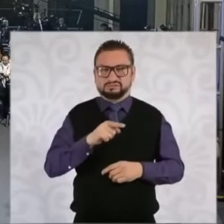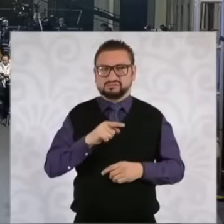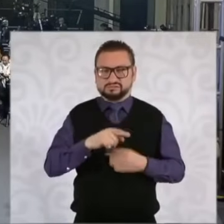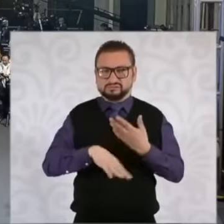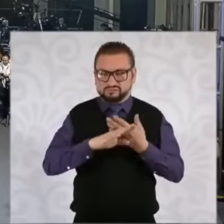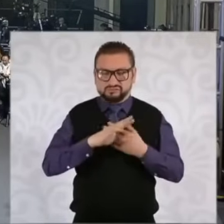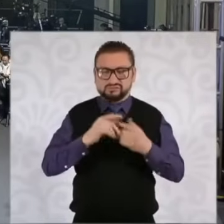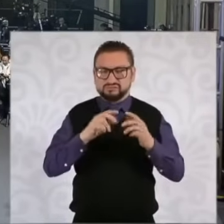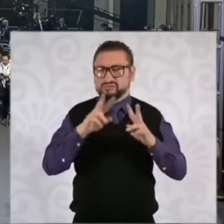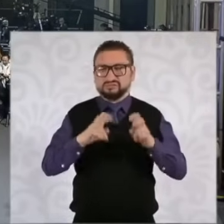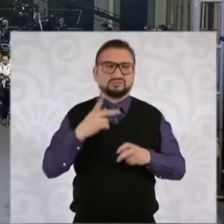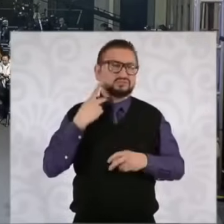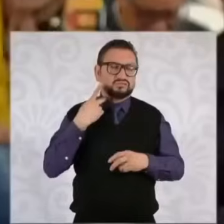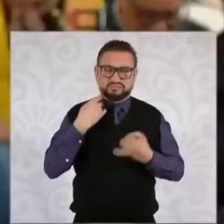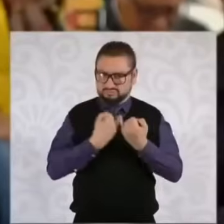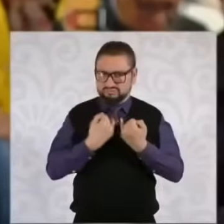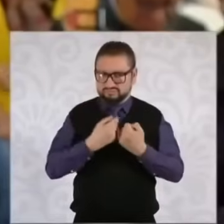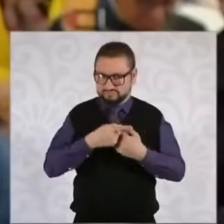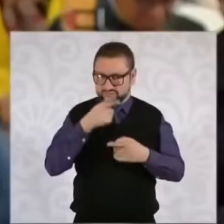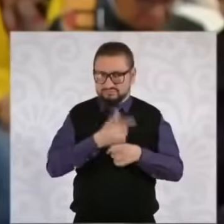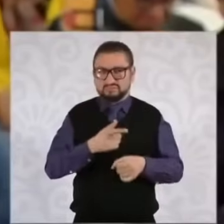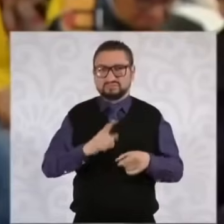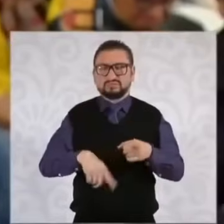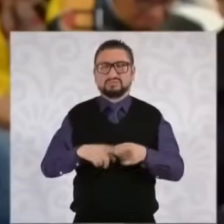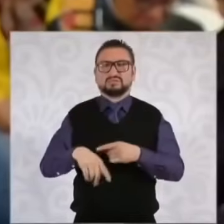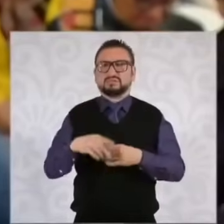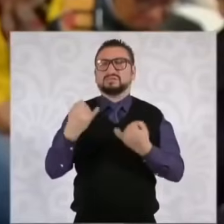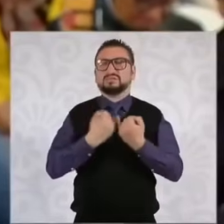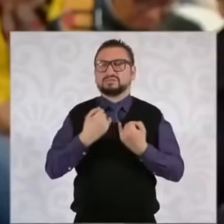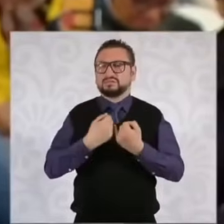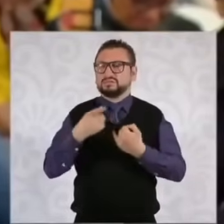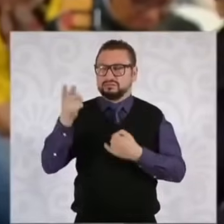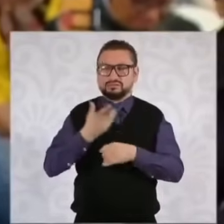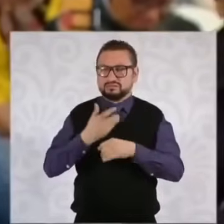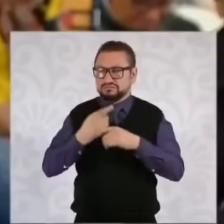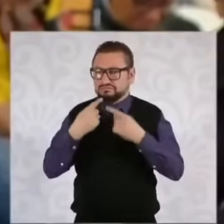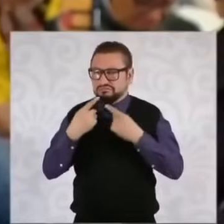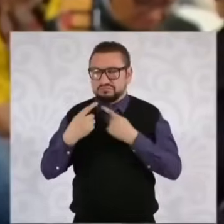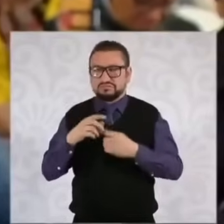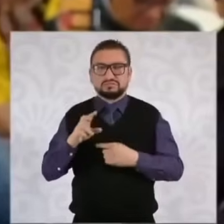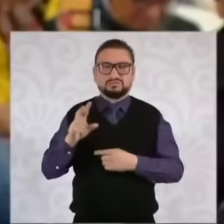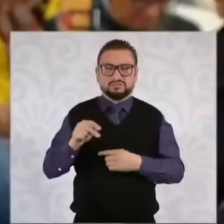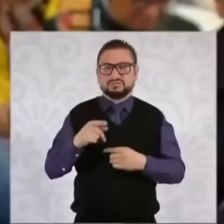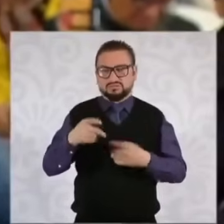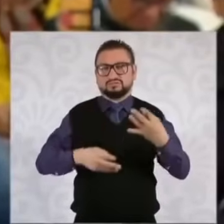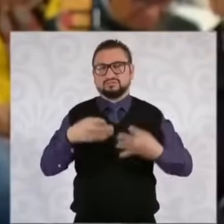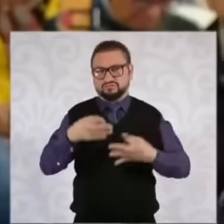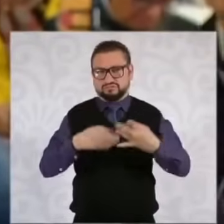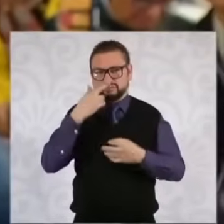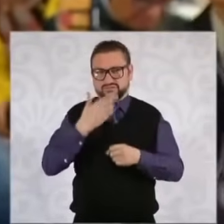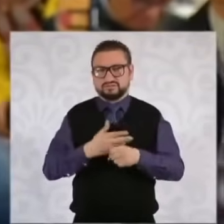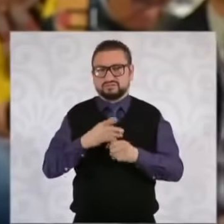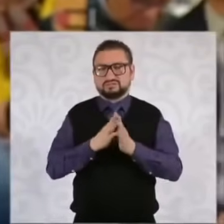detractores, ¿no?, políticos. También, bueno, aborda la negativa del diálogo con Estados Unidos y pidió la consideración del juez en torno a